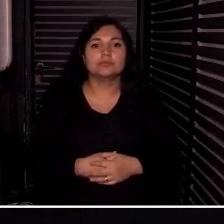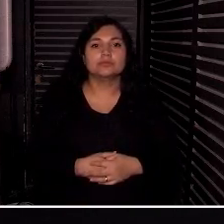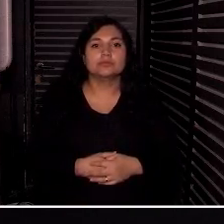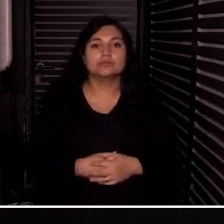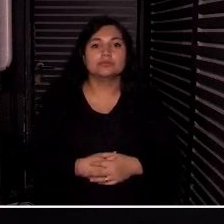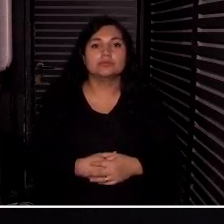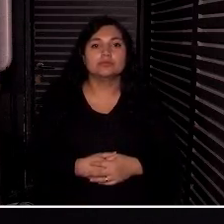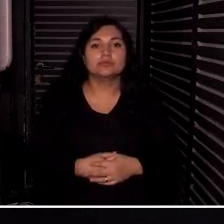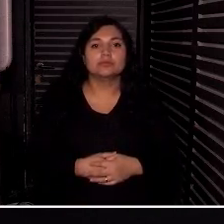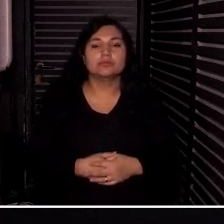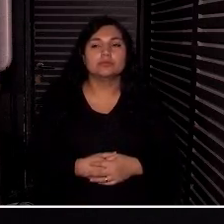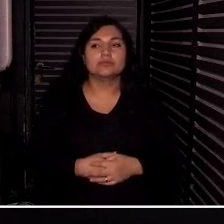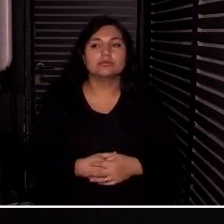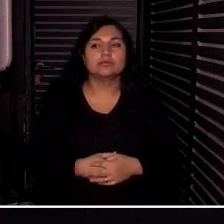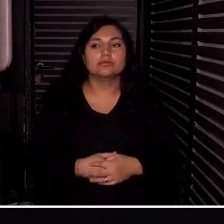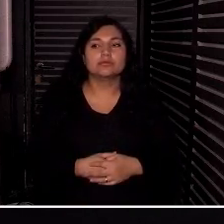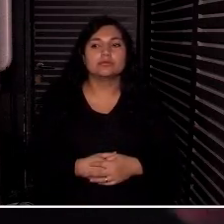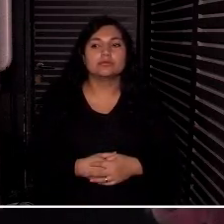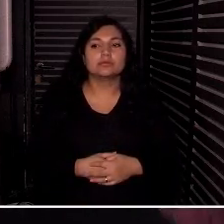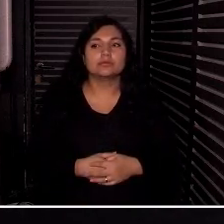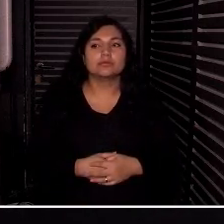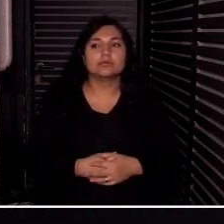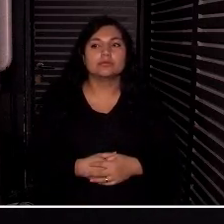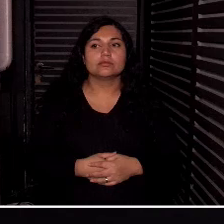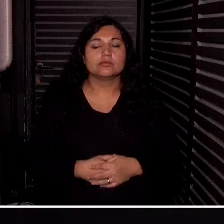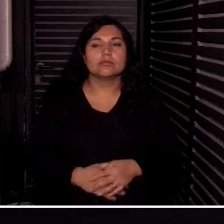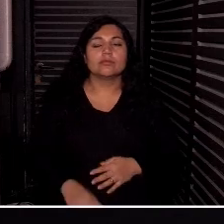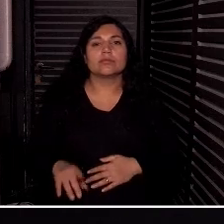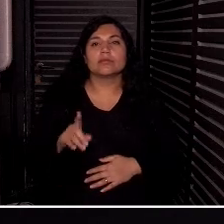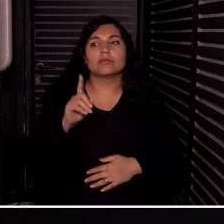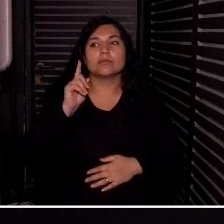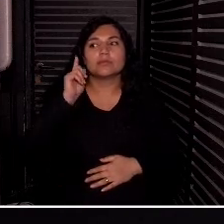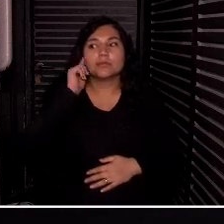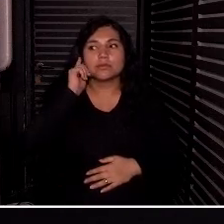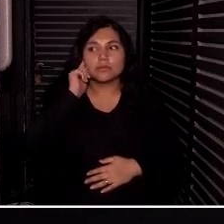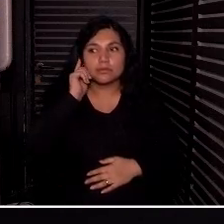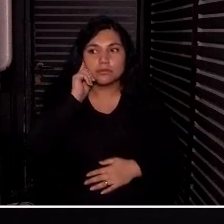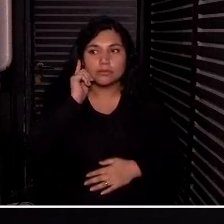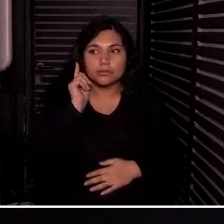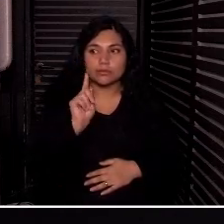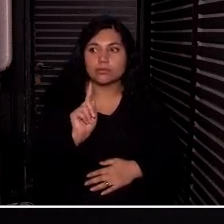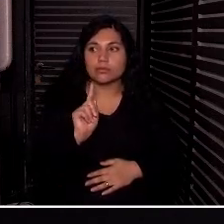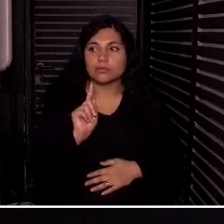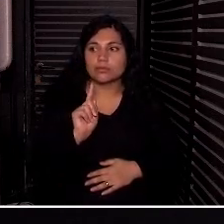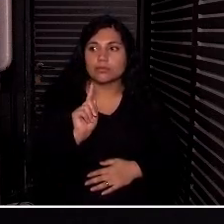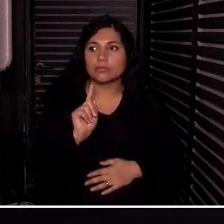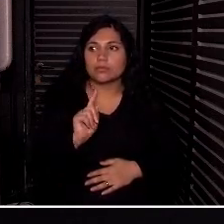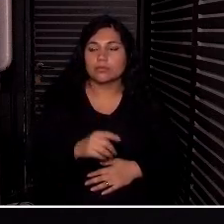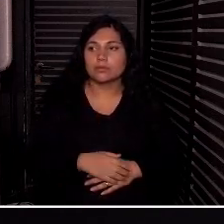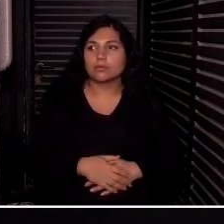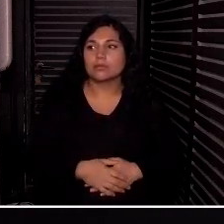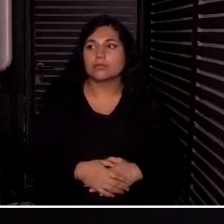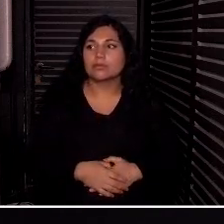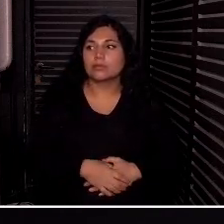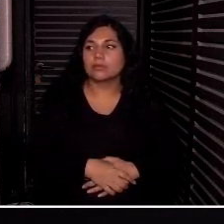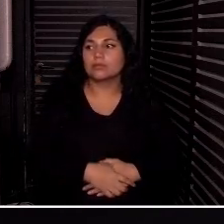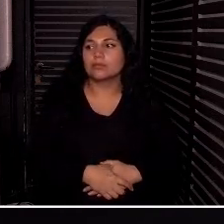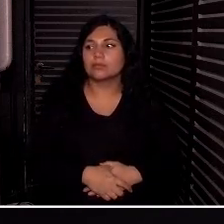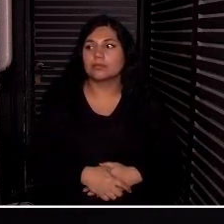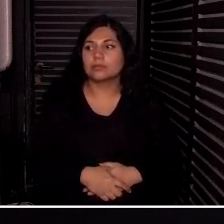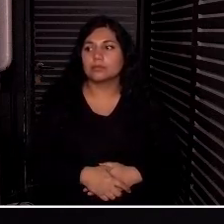Porque además una de las preguntas tiene que ver con lo público y algunas de las cosas las preguntó Ah